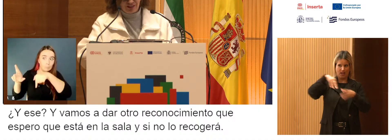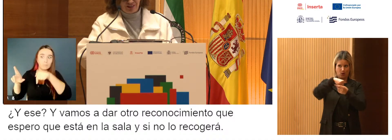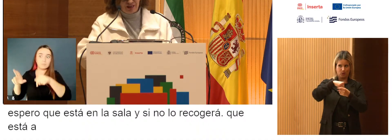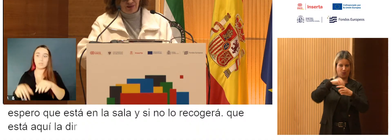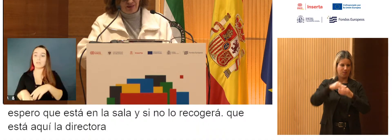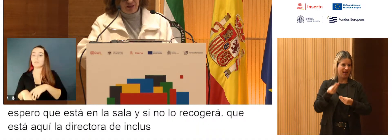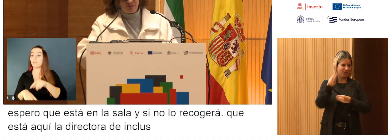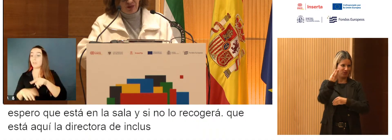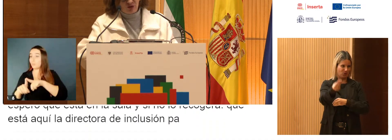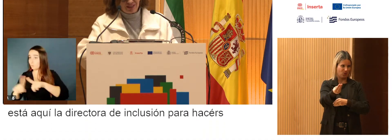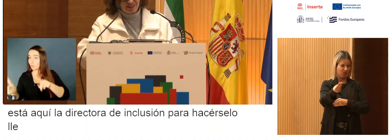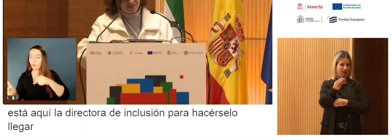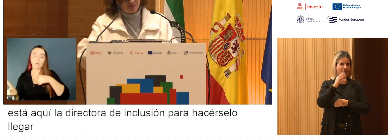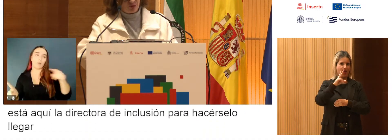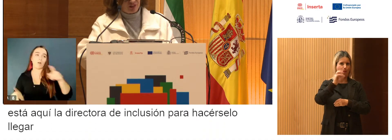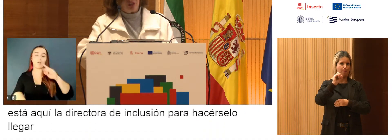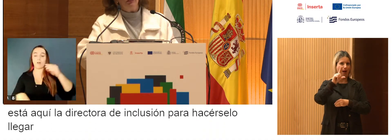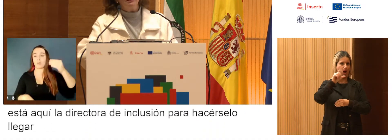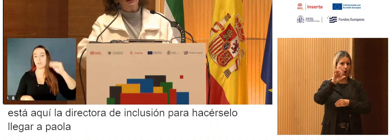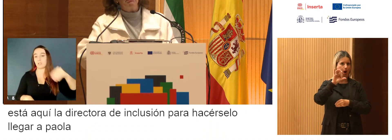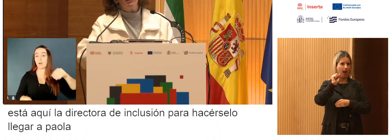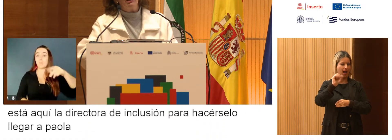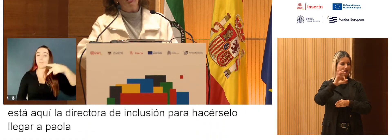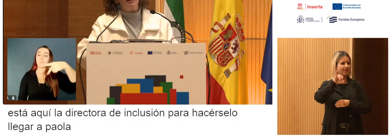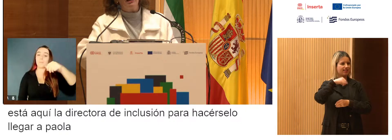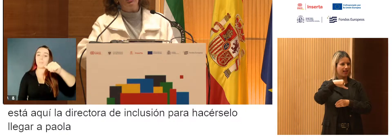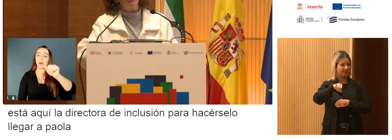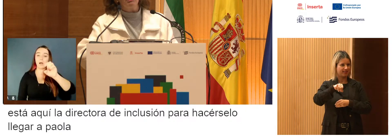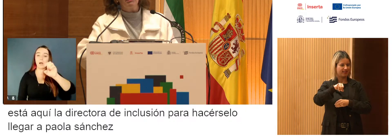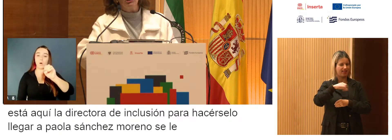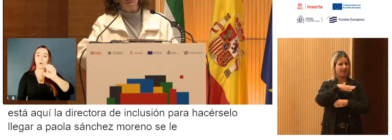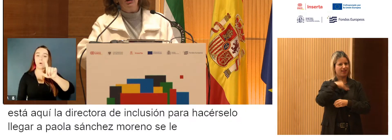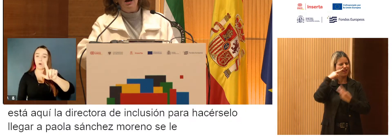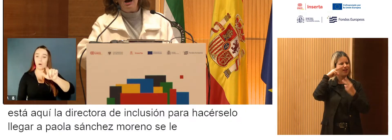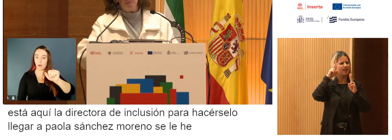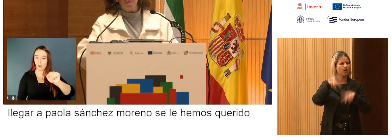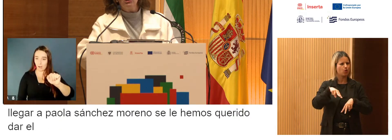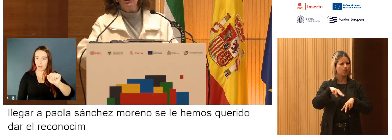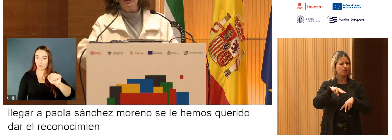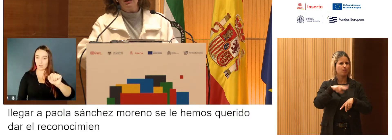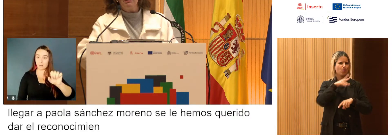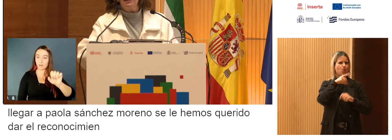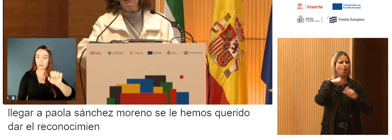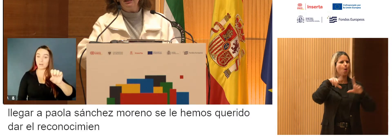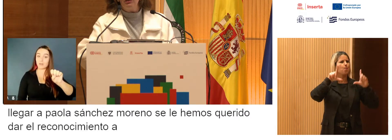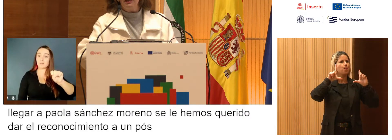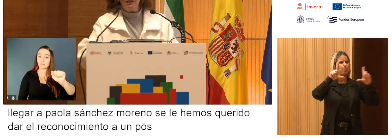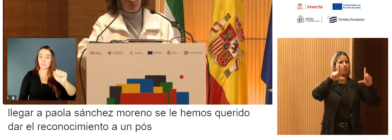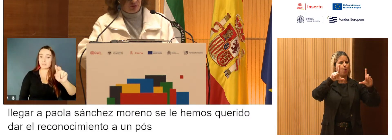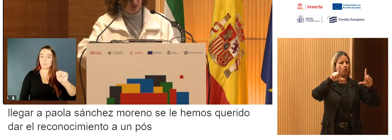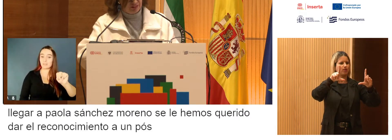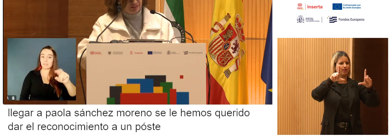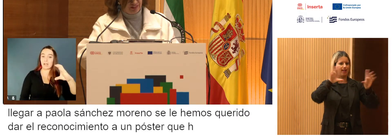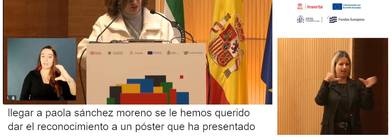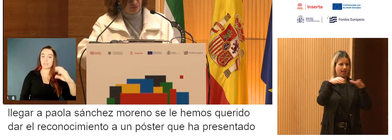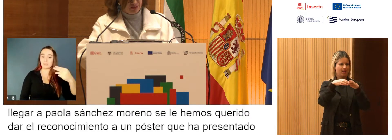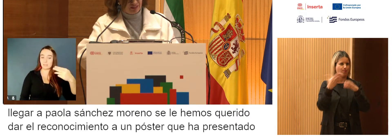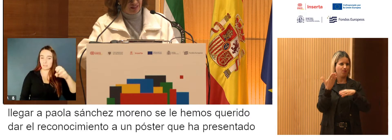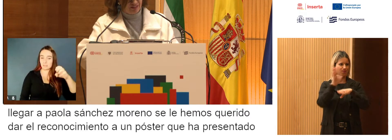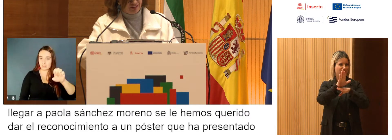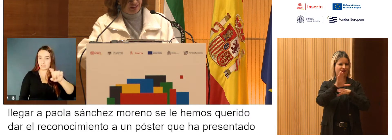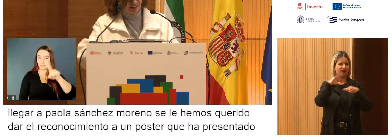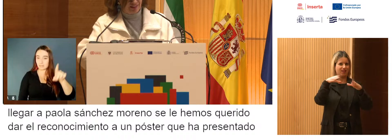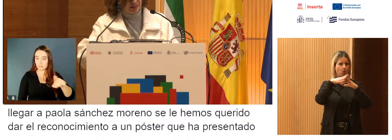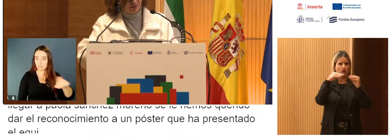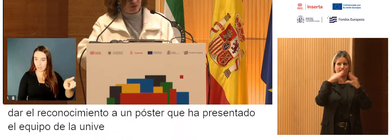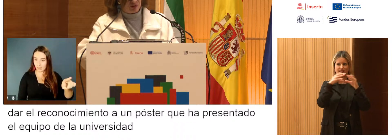hacérselo llegar, a Paola Sánchez Moreno. Se le hemos querido dar el reconocimiento a un póster que ha presentado el equipo de la